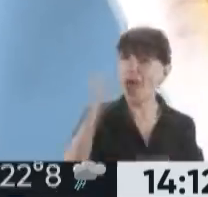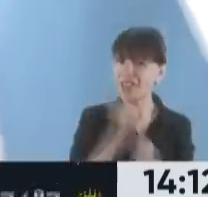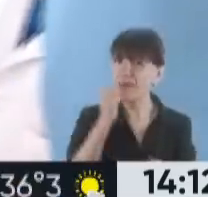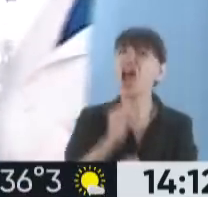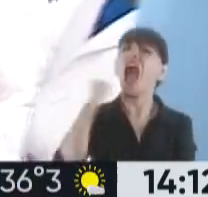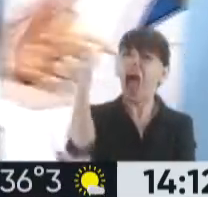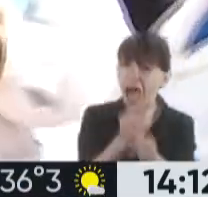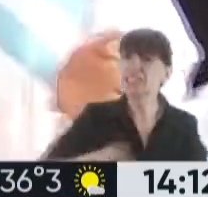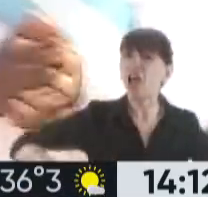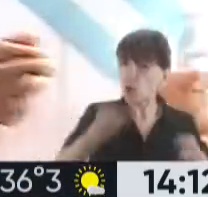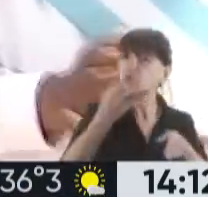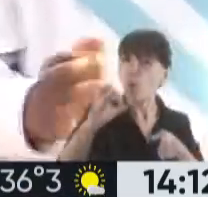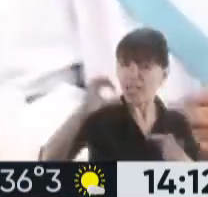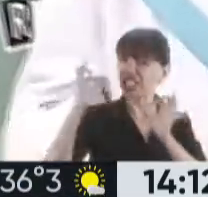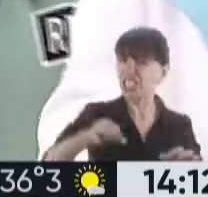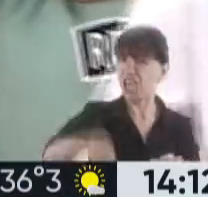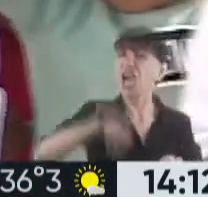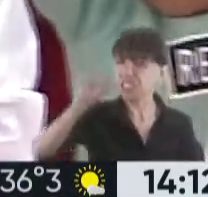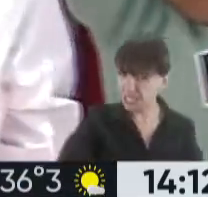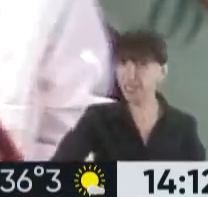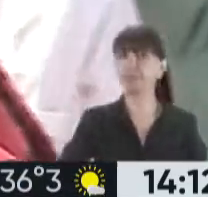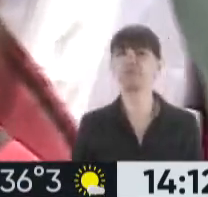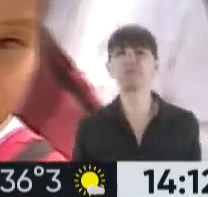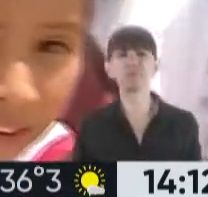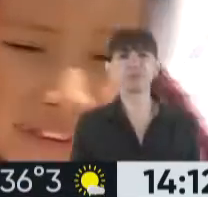sí. Claro que sí.